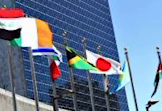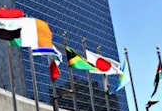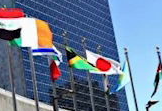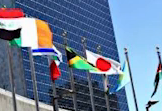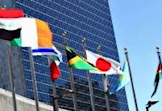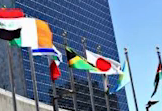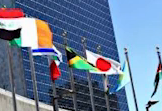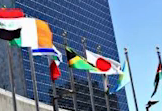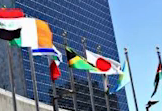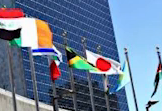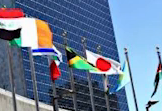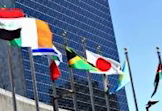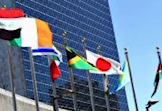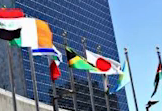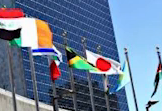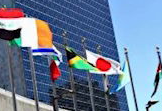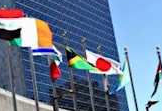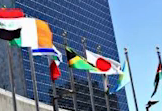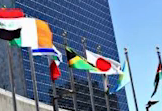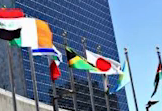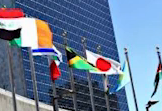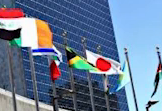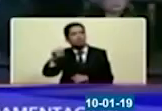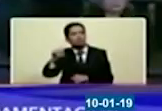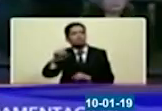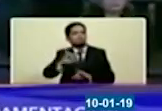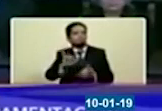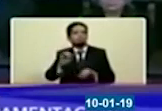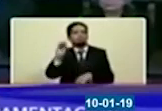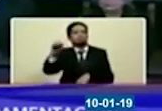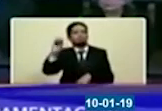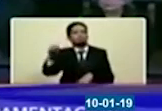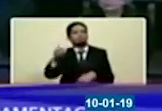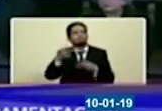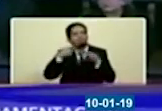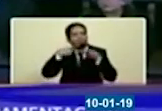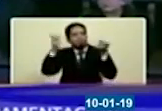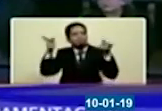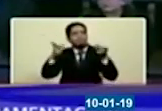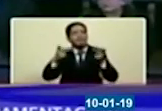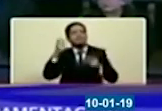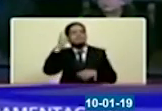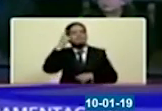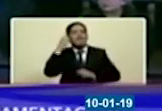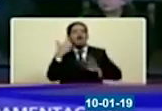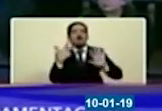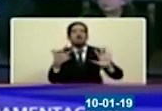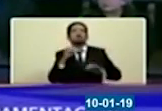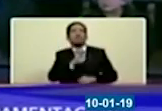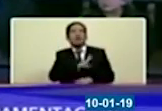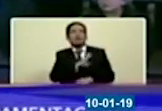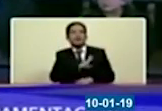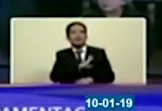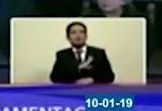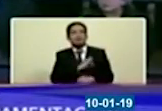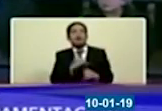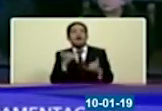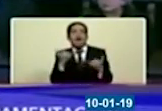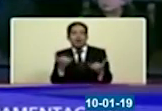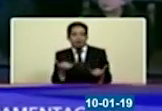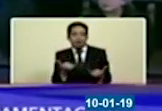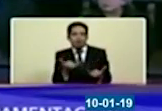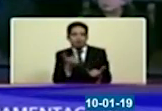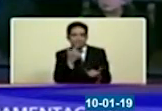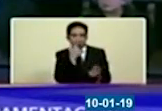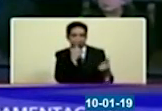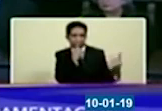inclusive sancionados por la justicia internacional. En tercer lugar, la juramentación de Nicolás Maduro para un pretendido